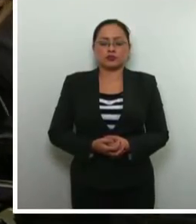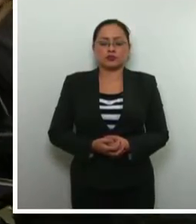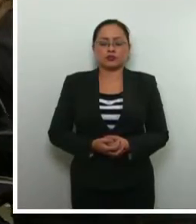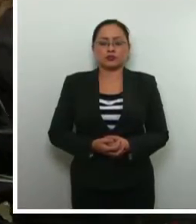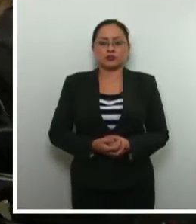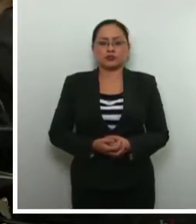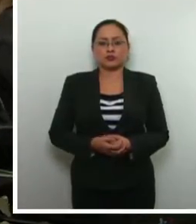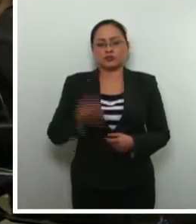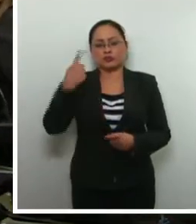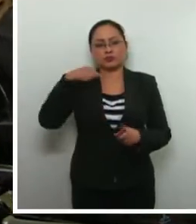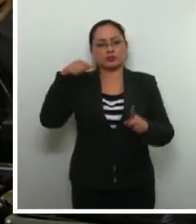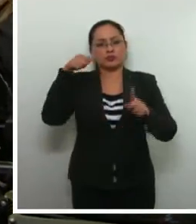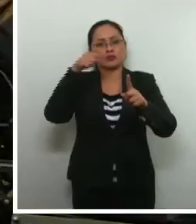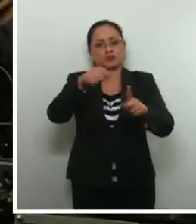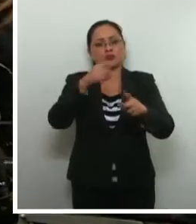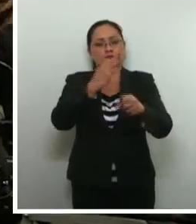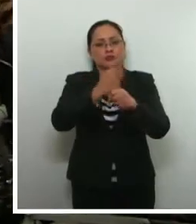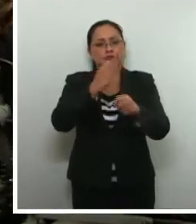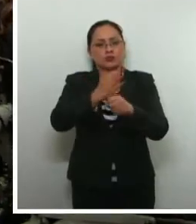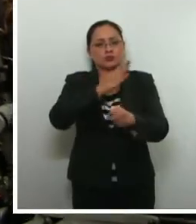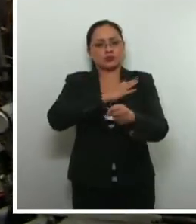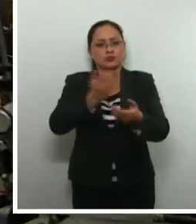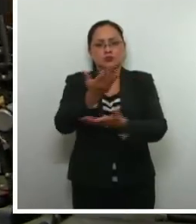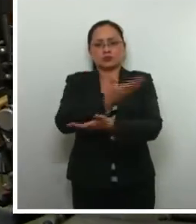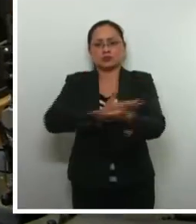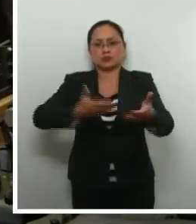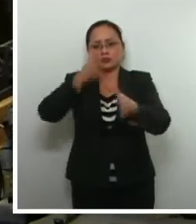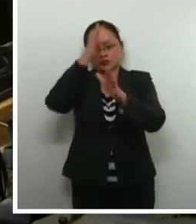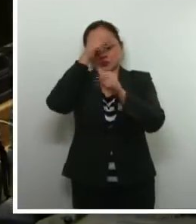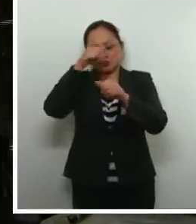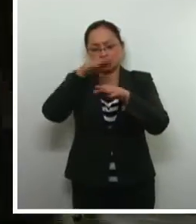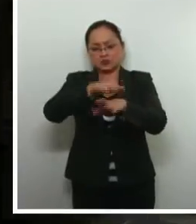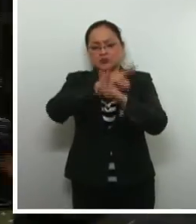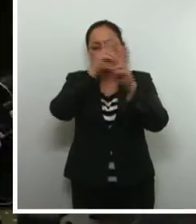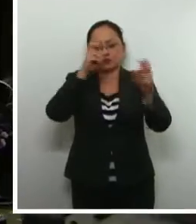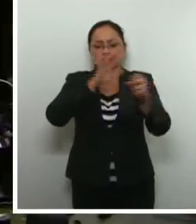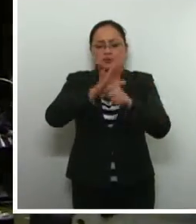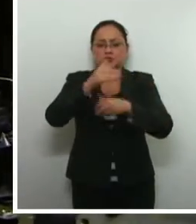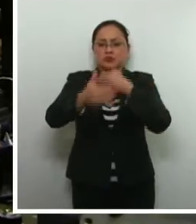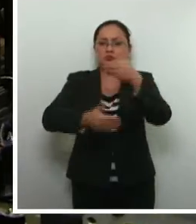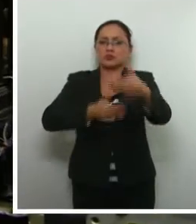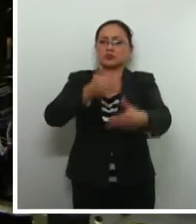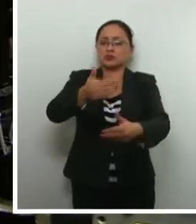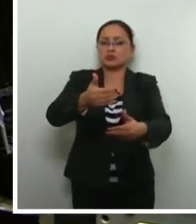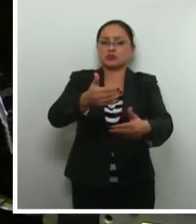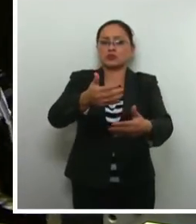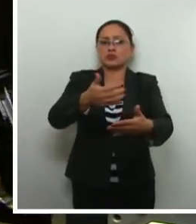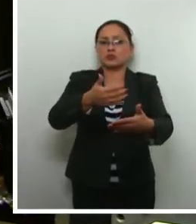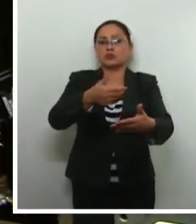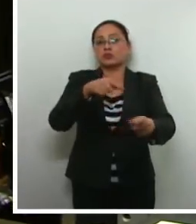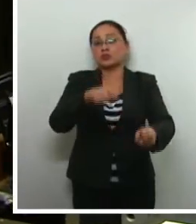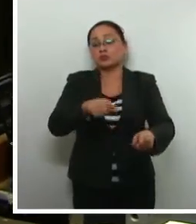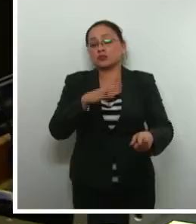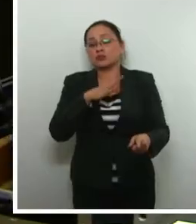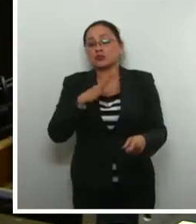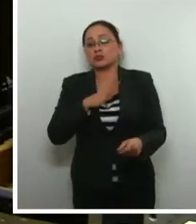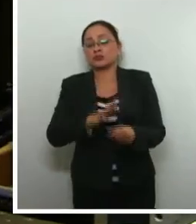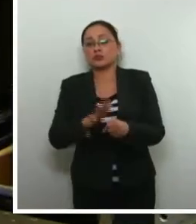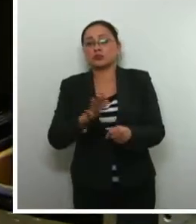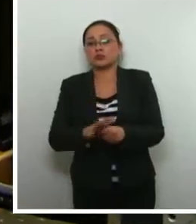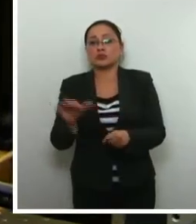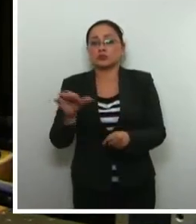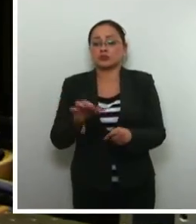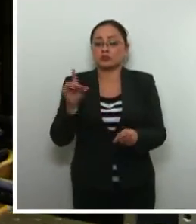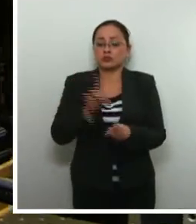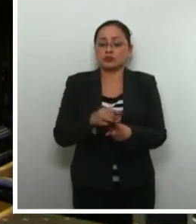Con la intención de llegar a un acuerdo en relación con el procedimiento seguido el día de hoy